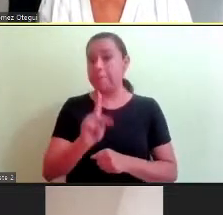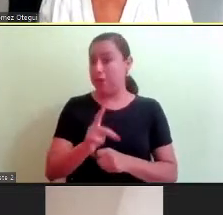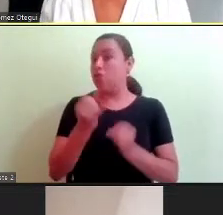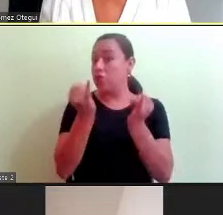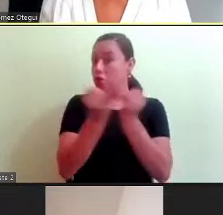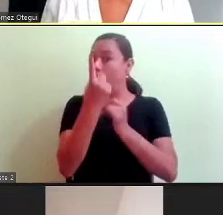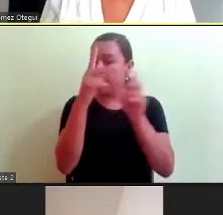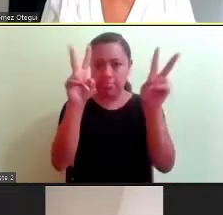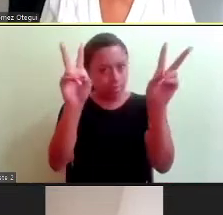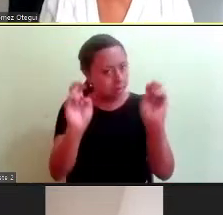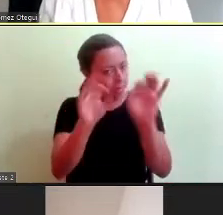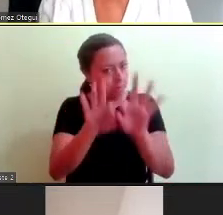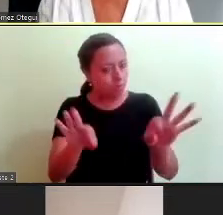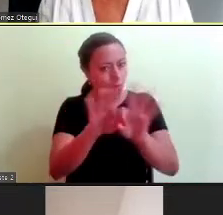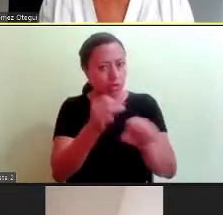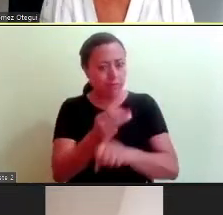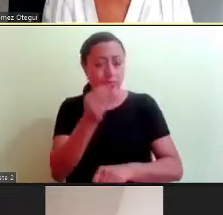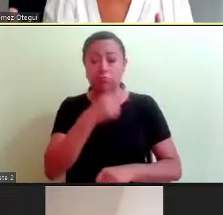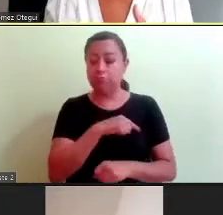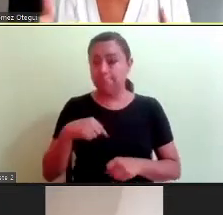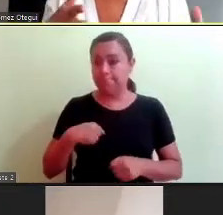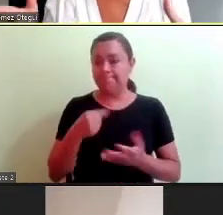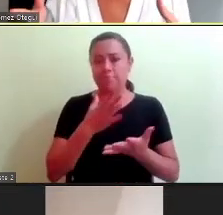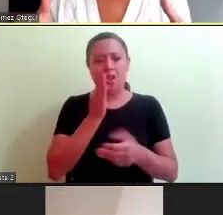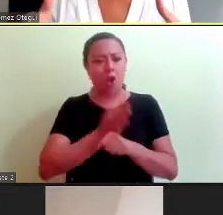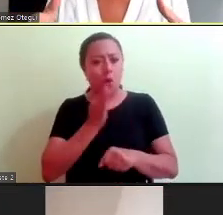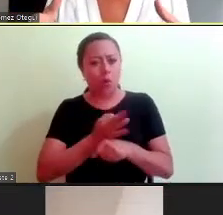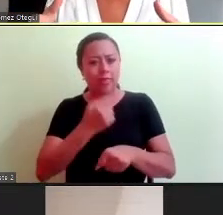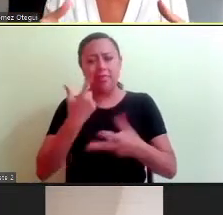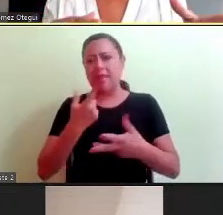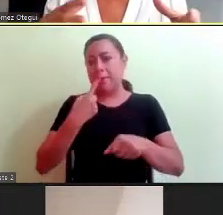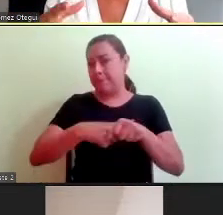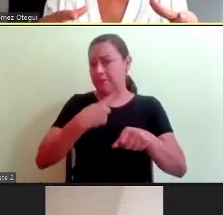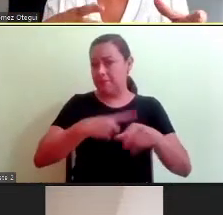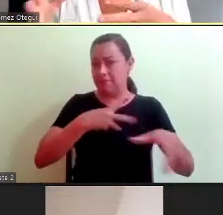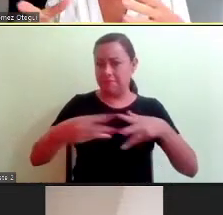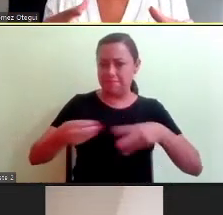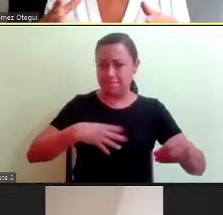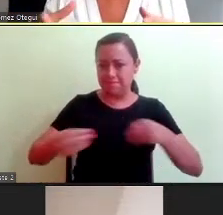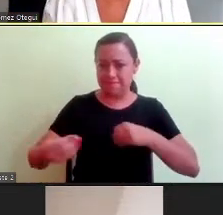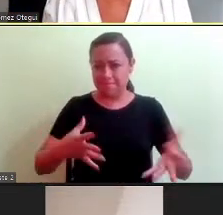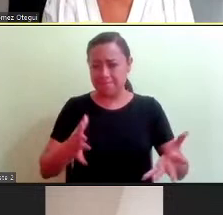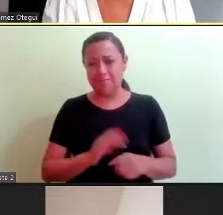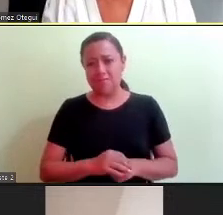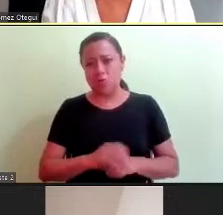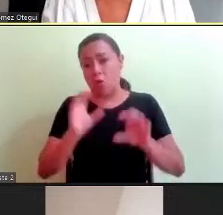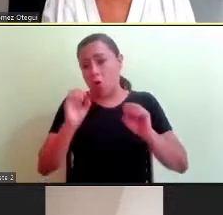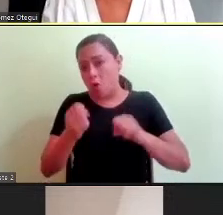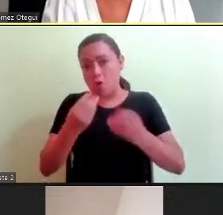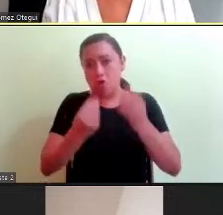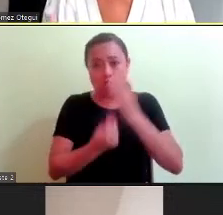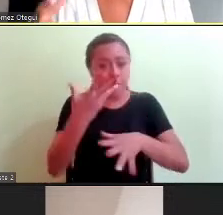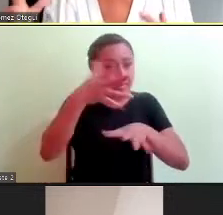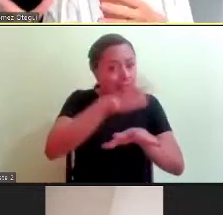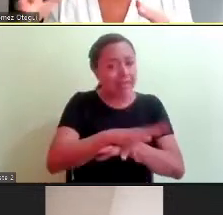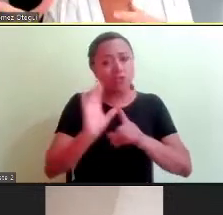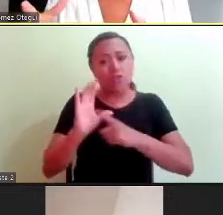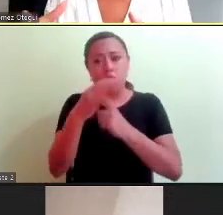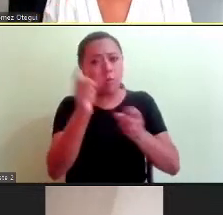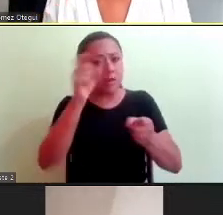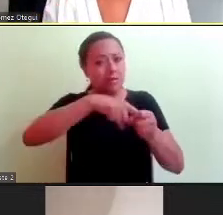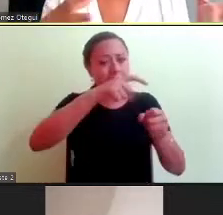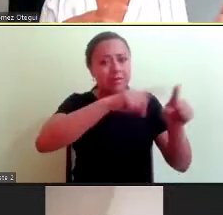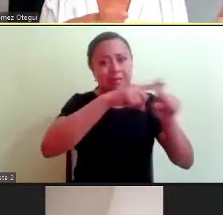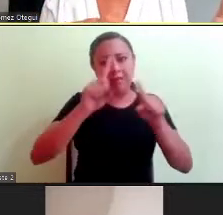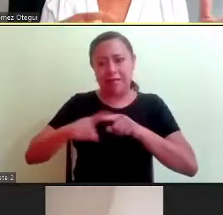podemos pues dejar de lado por esto que estamos pasando de esta pues nueva integración de la comisión y este